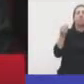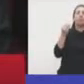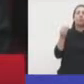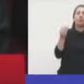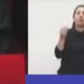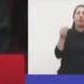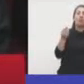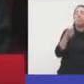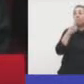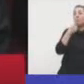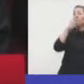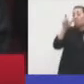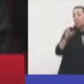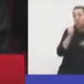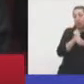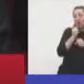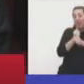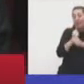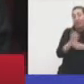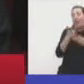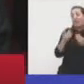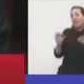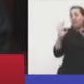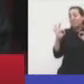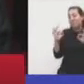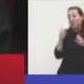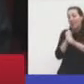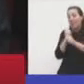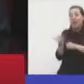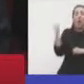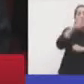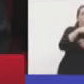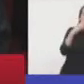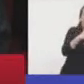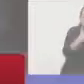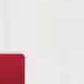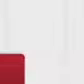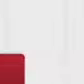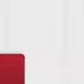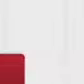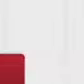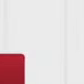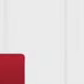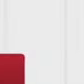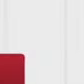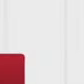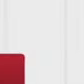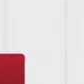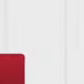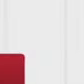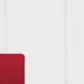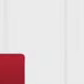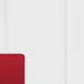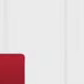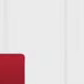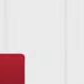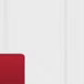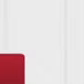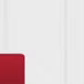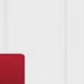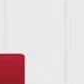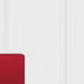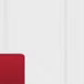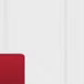misma palabra, fascismo, y lo vamos a ver enseguidita nomás porque fue por ese mismo lugar. Ahí está lo de Martín Tetaz, que